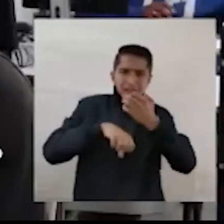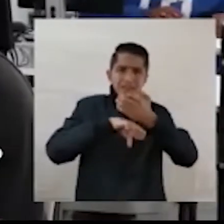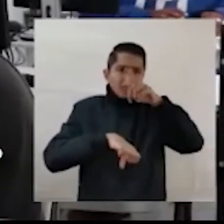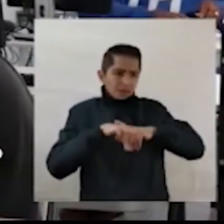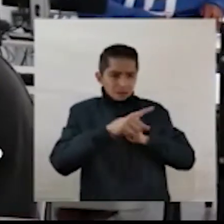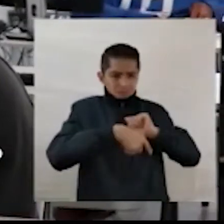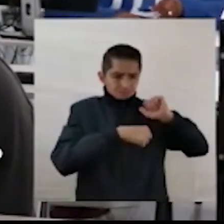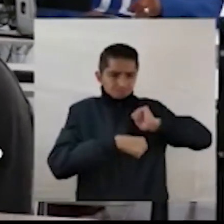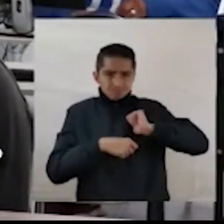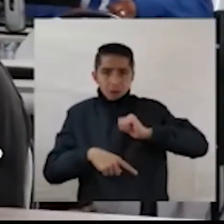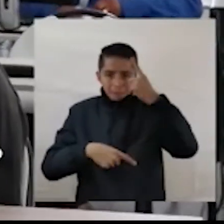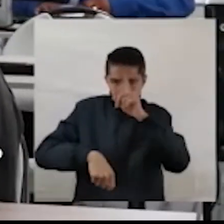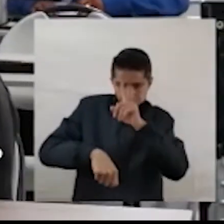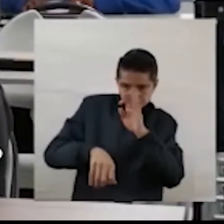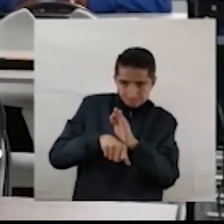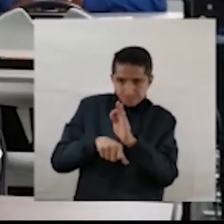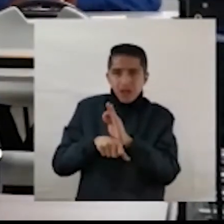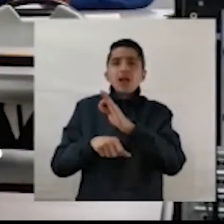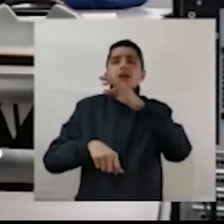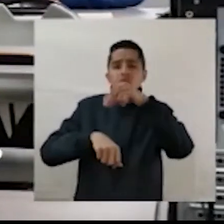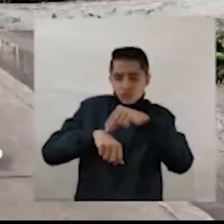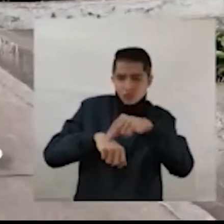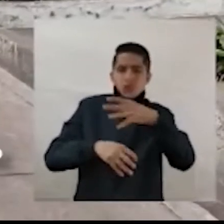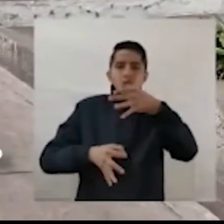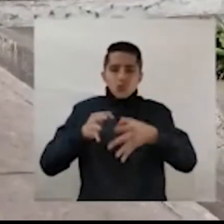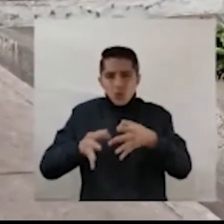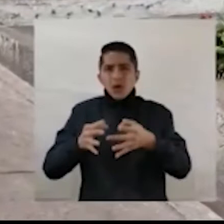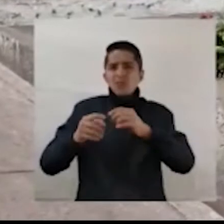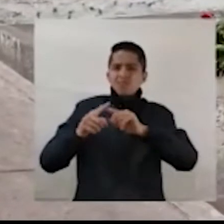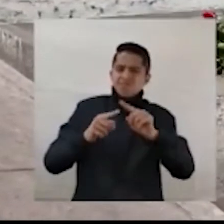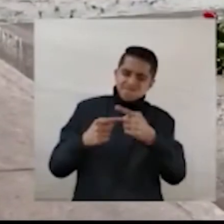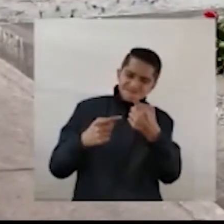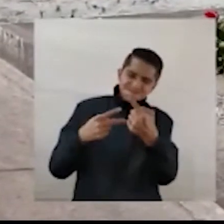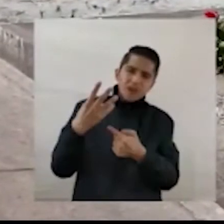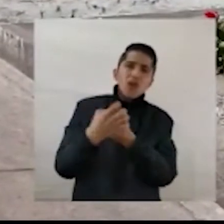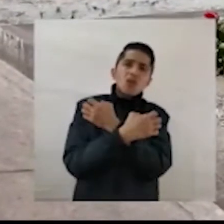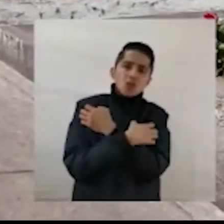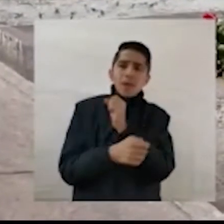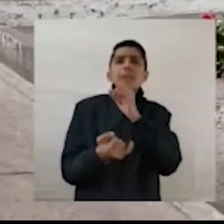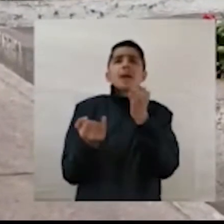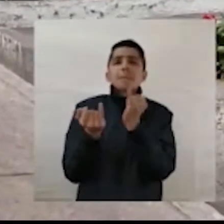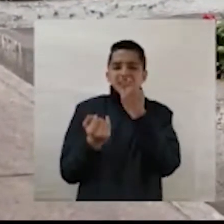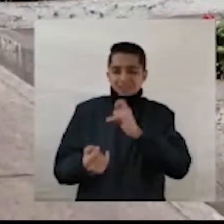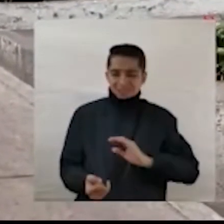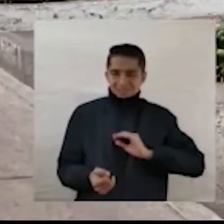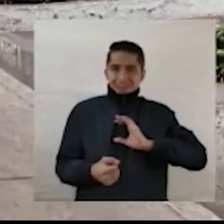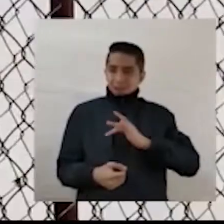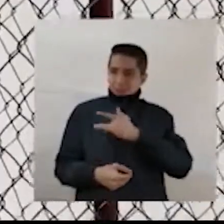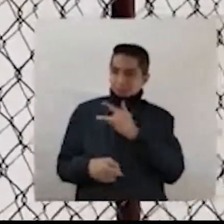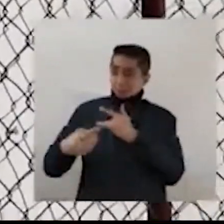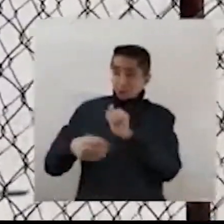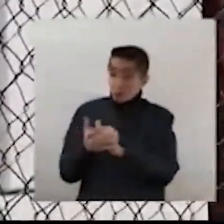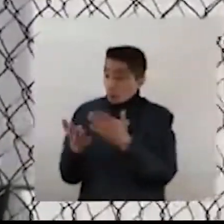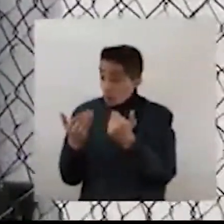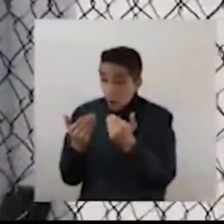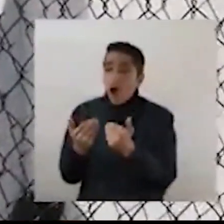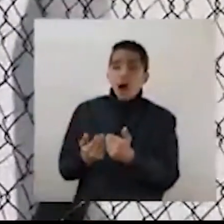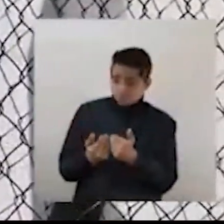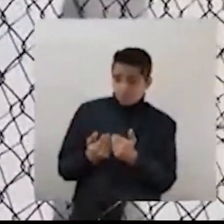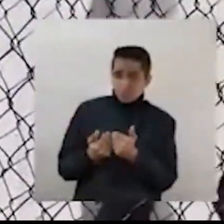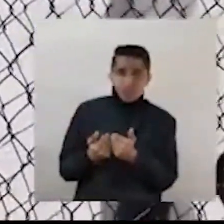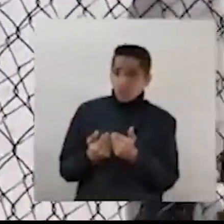identidad a quienes carezcan de un acta de nacimiento porque no hayan sido registrados el titular del sistema penitenciario ignacio mendoza jiménez